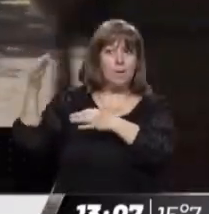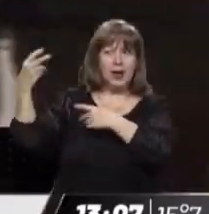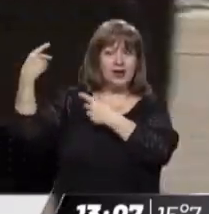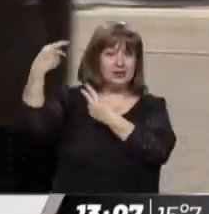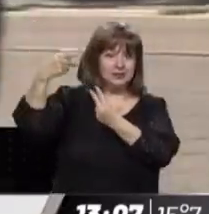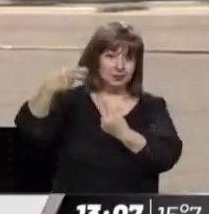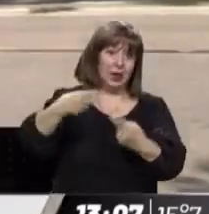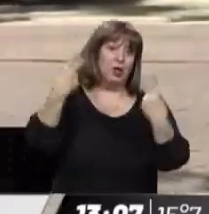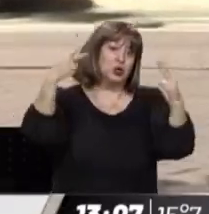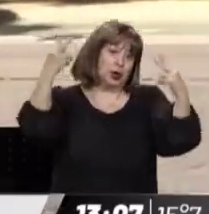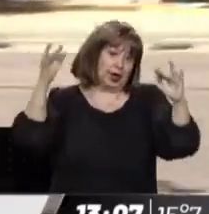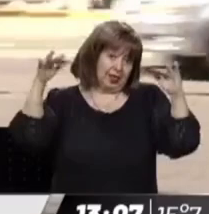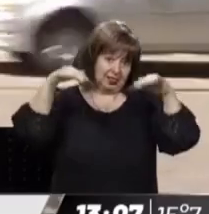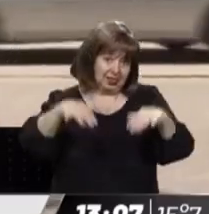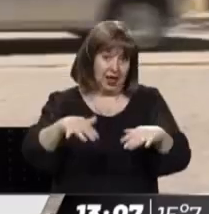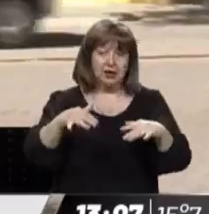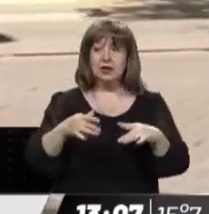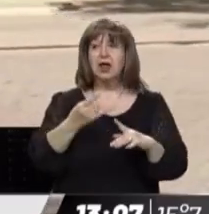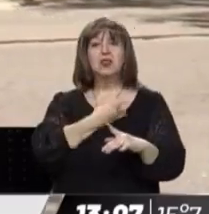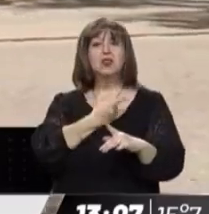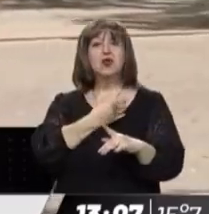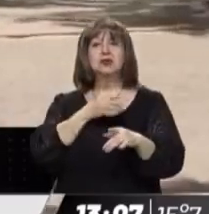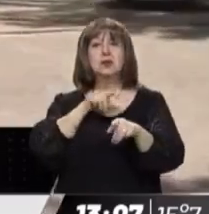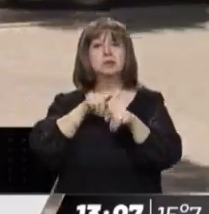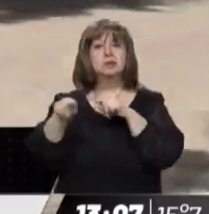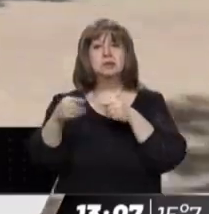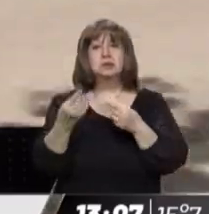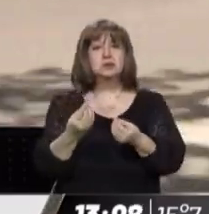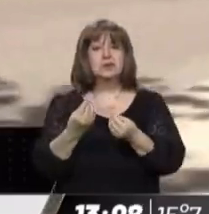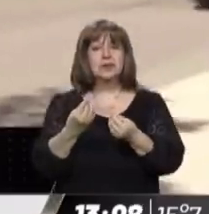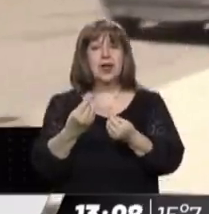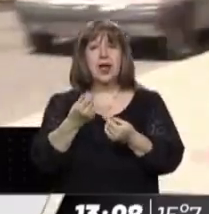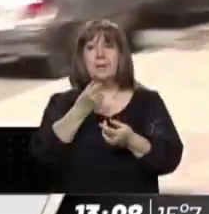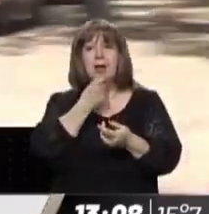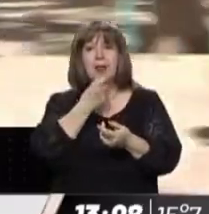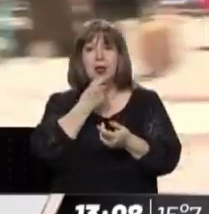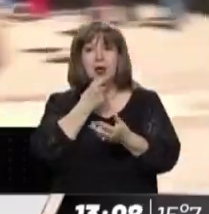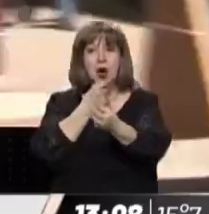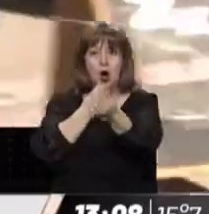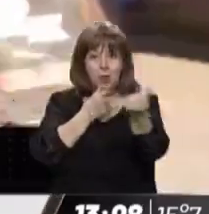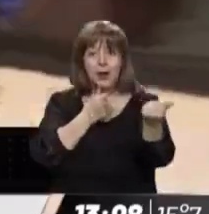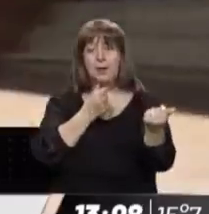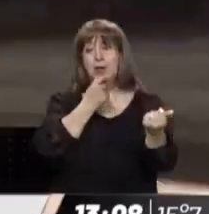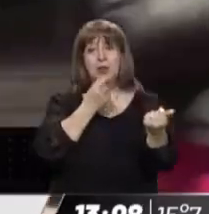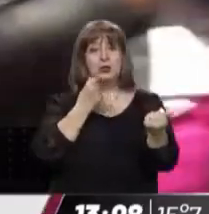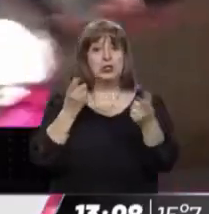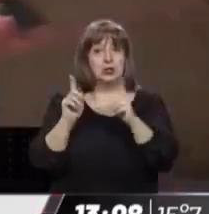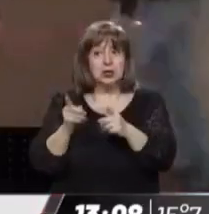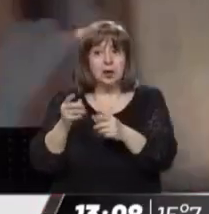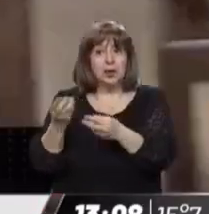Por dos lados, a ver, el turista que llega y quiere cambiar y el mendocino que quiere proteger la poca plata que tiene en pesos.